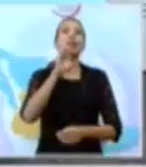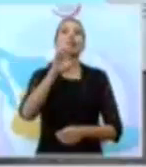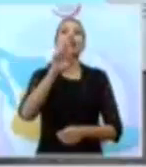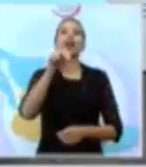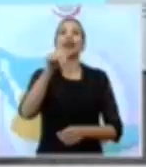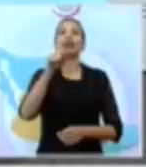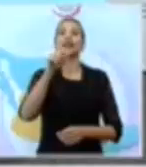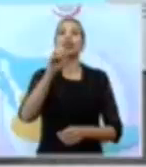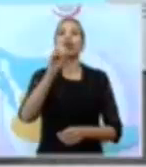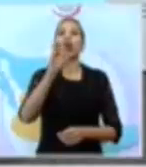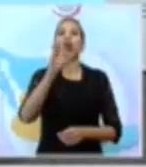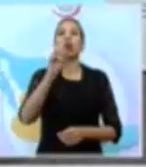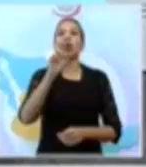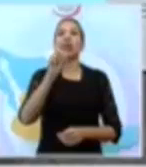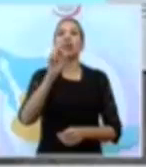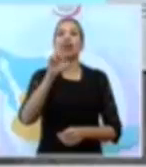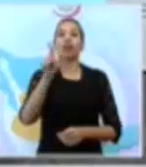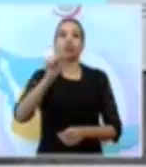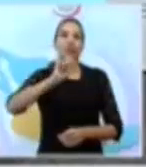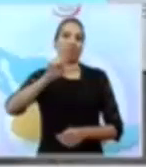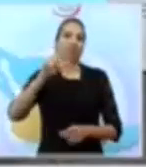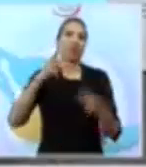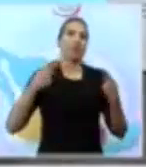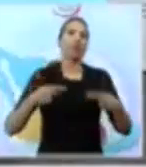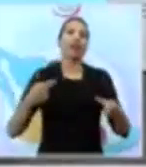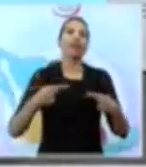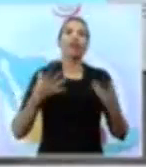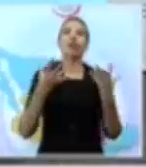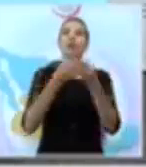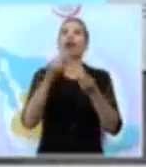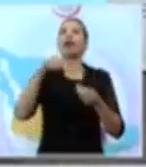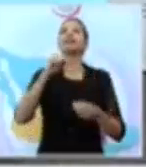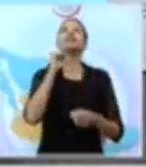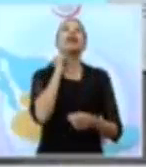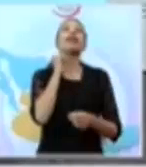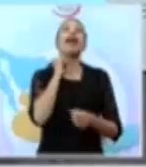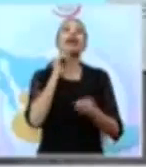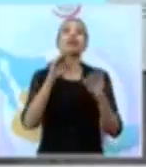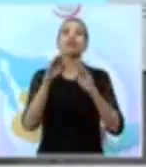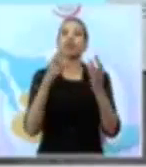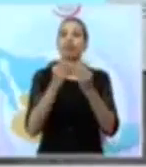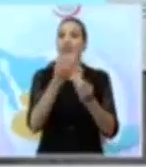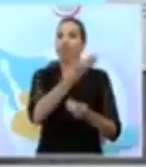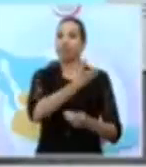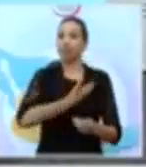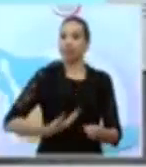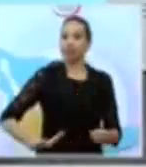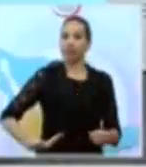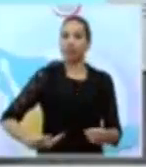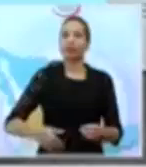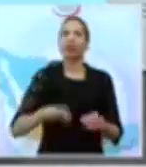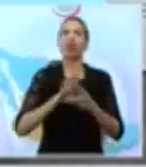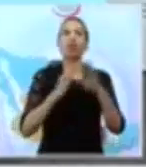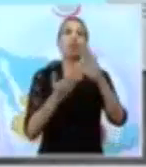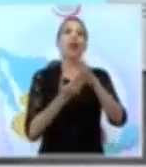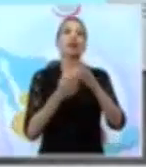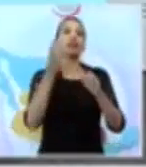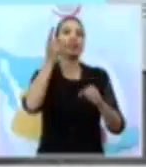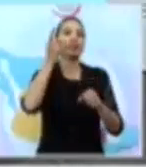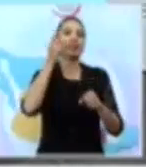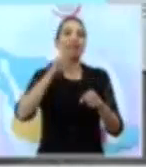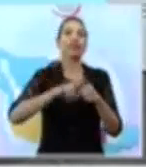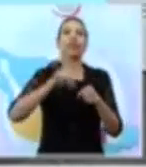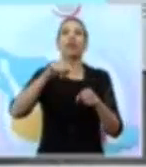Cordero, destacado integrante de este Senado, presidente de la mesa directiva en el primer